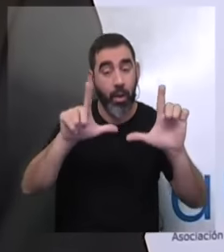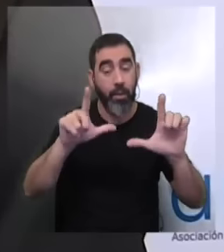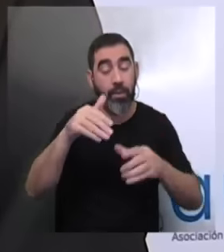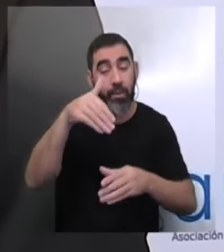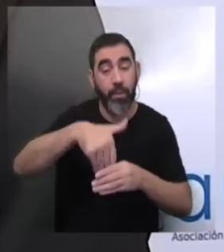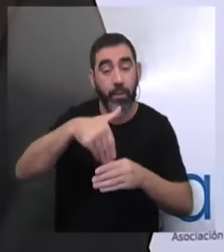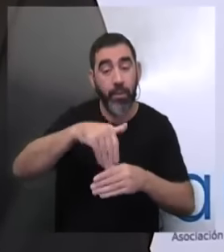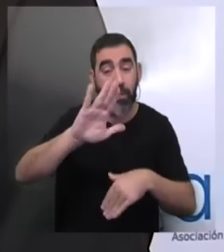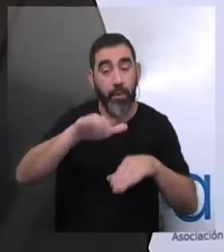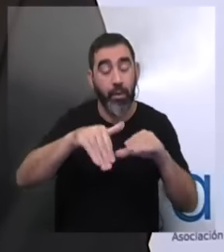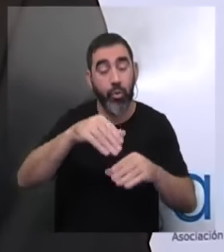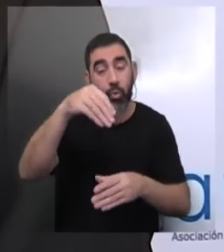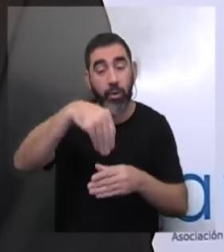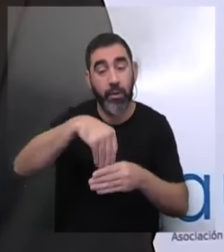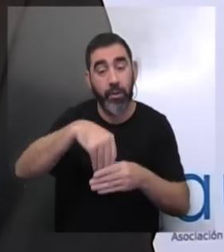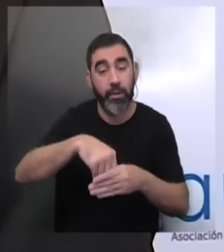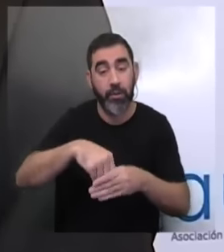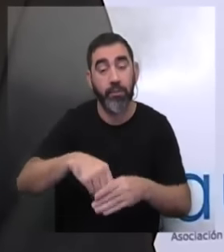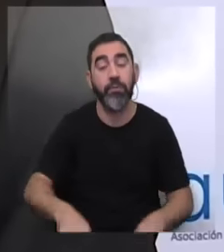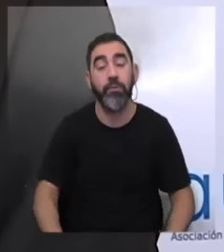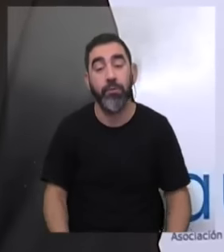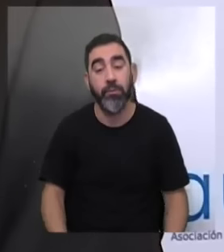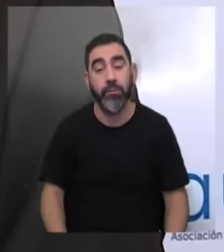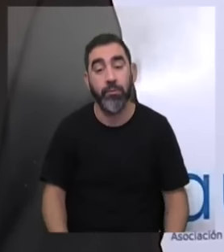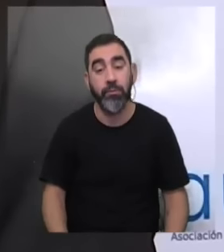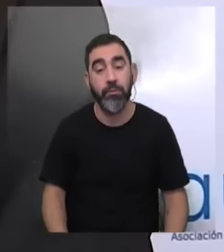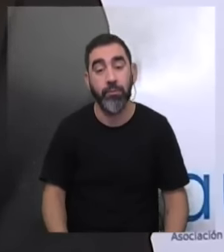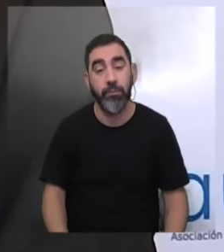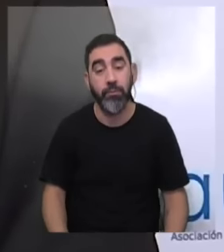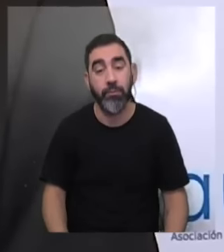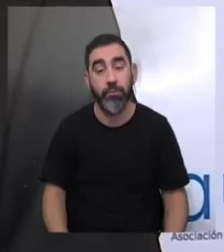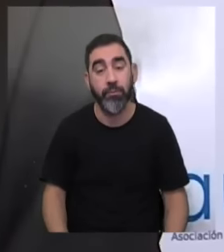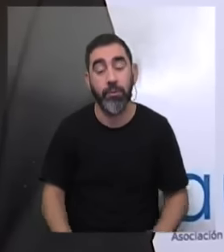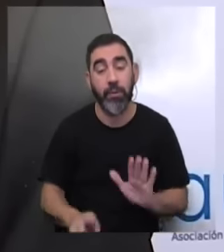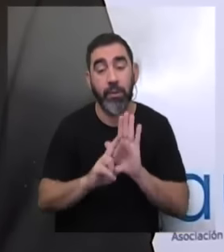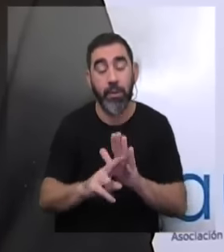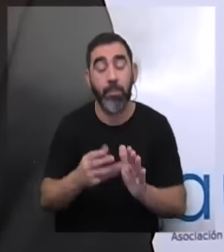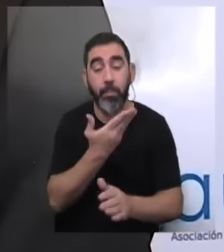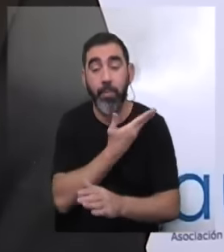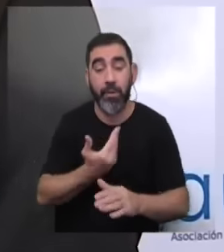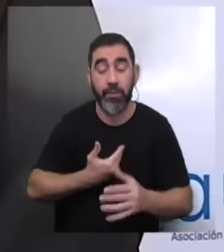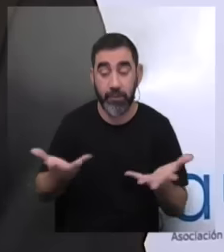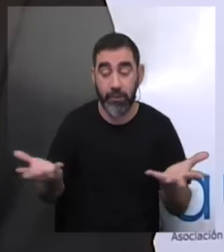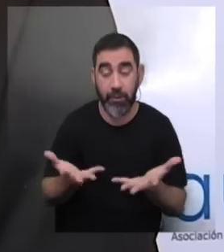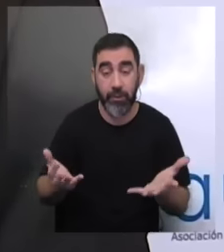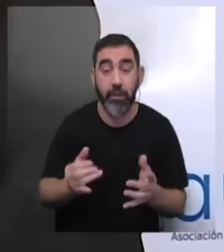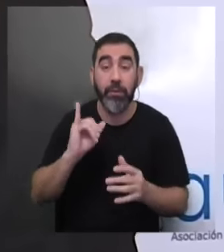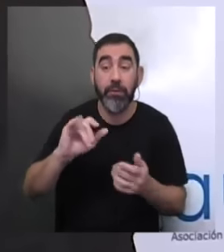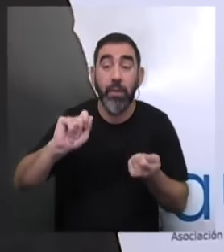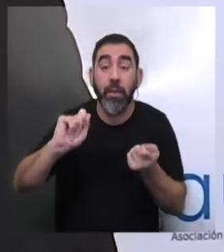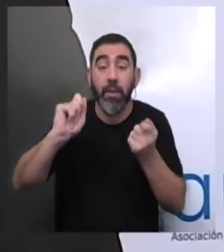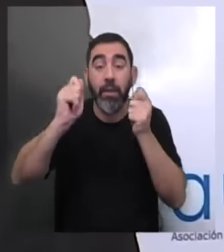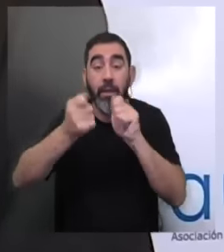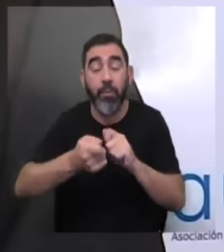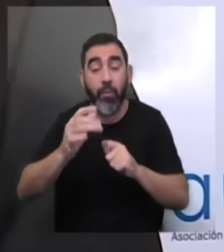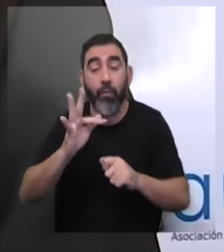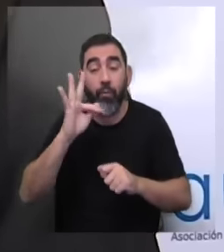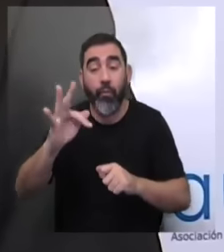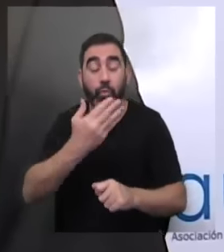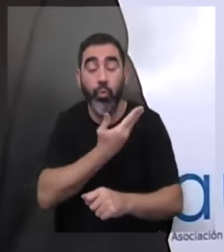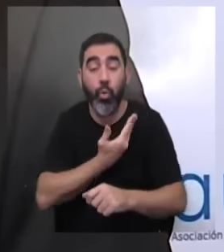votados en las elecciones internas que representan un poco al gobierno actual Y si hay un cambio a la